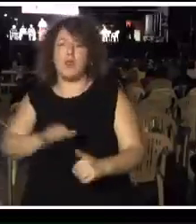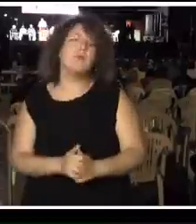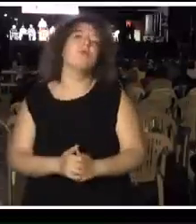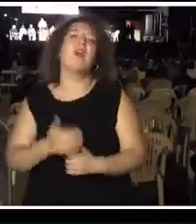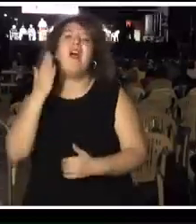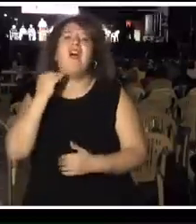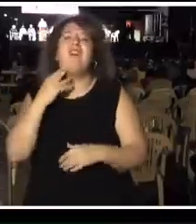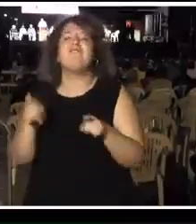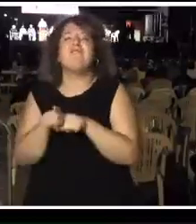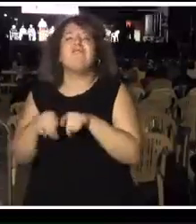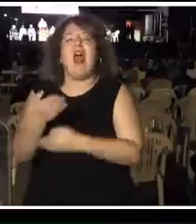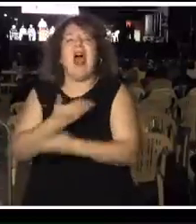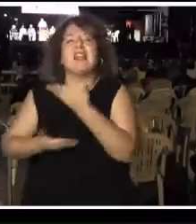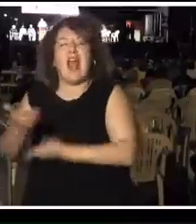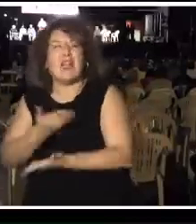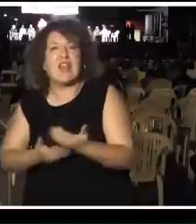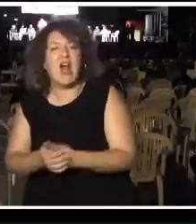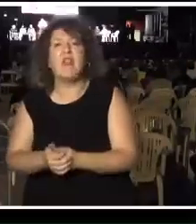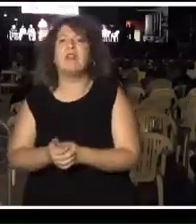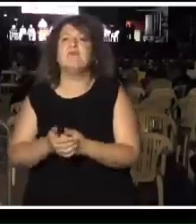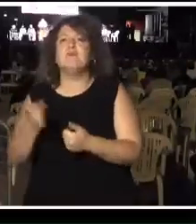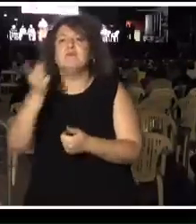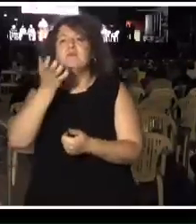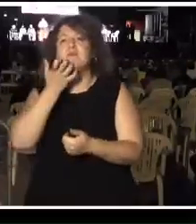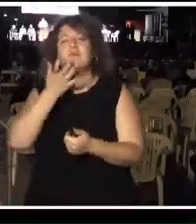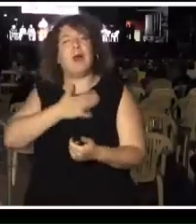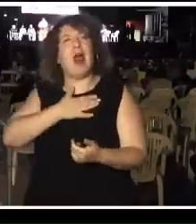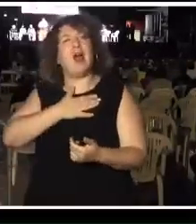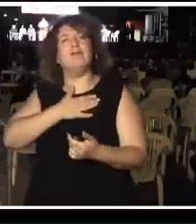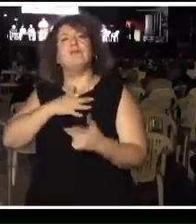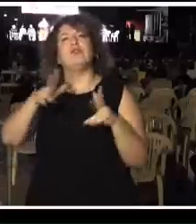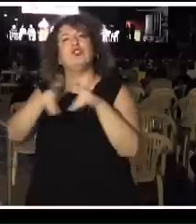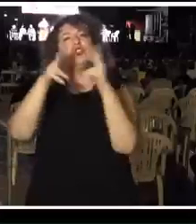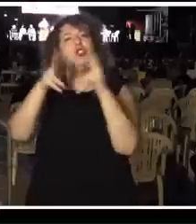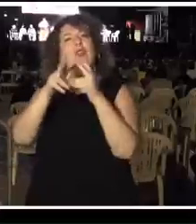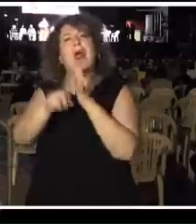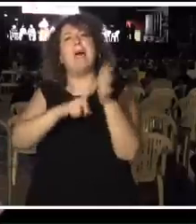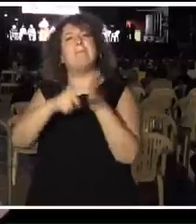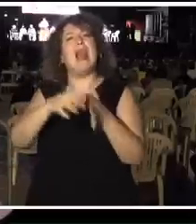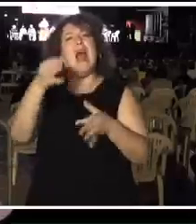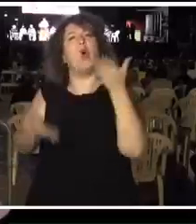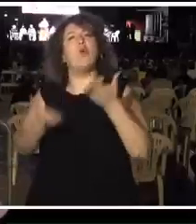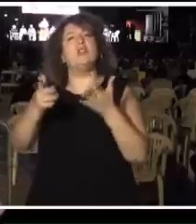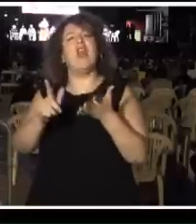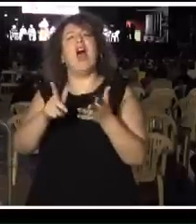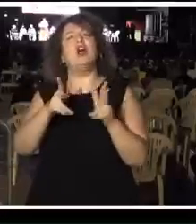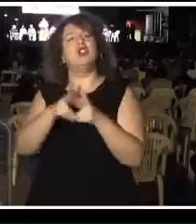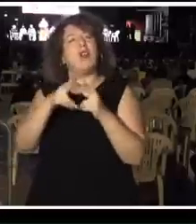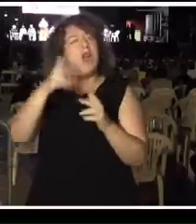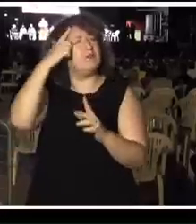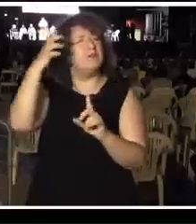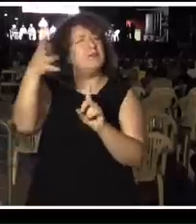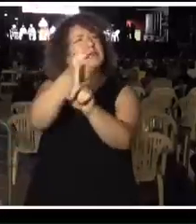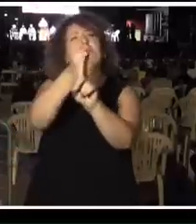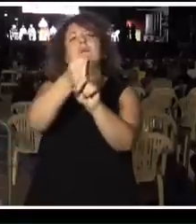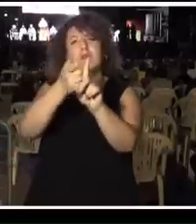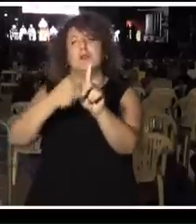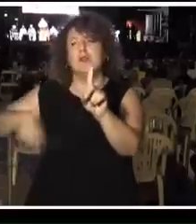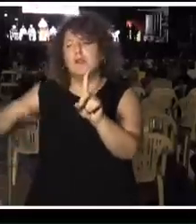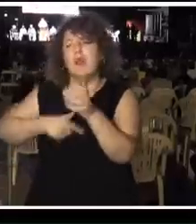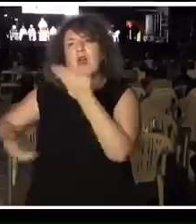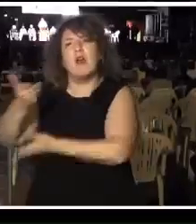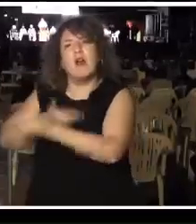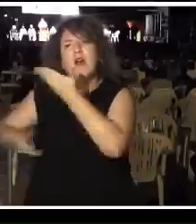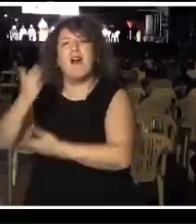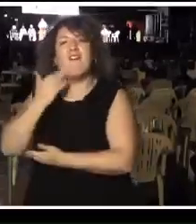la fraternidad que une a quienes aspiramos a una sociedad plena de justicia social, es el primer paso para